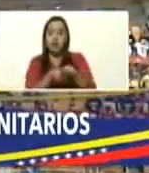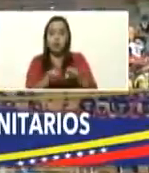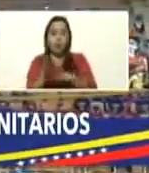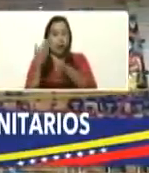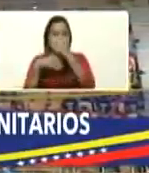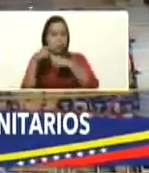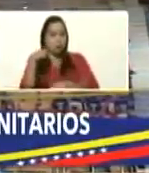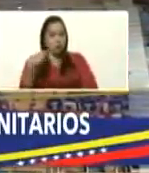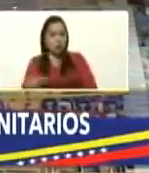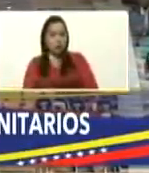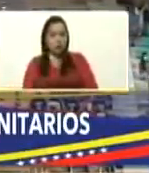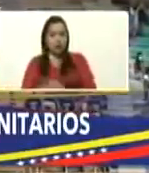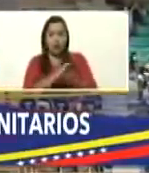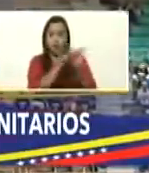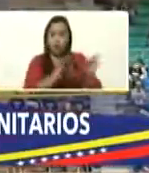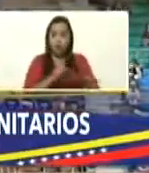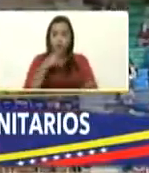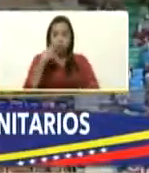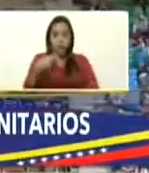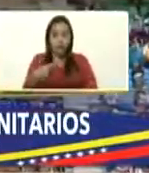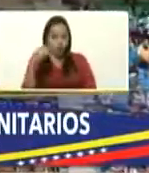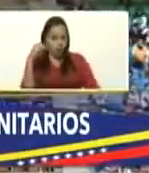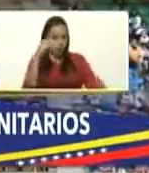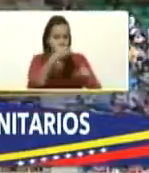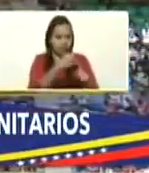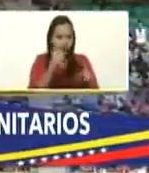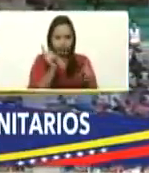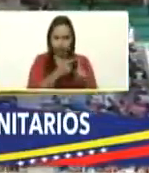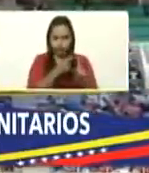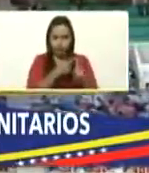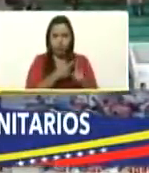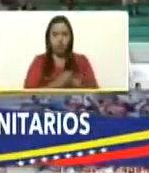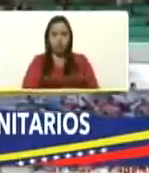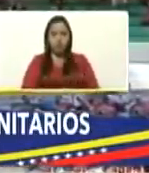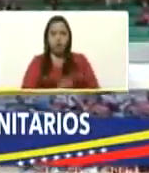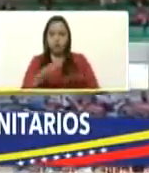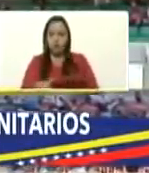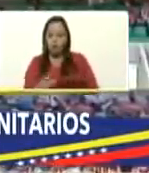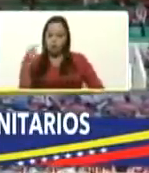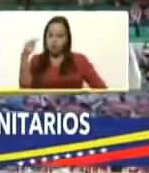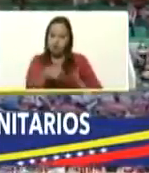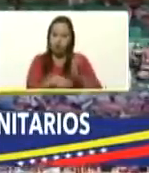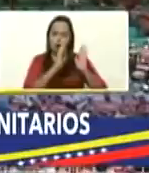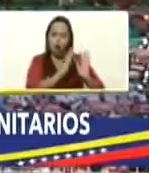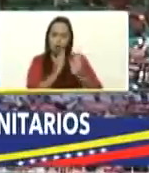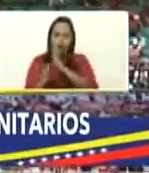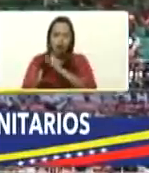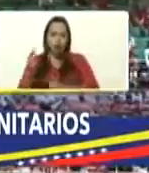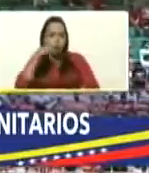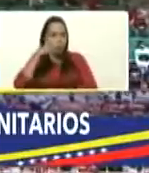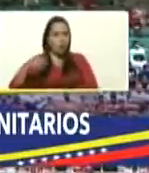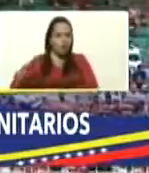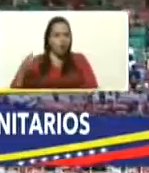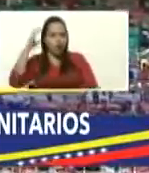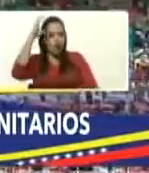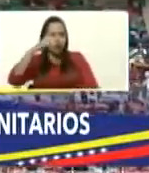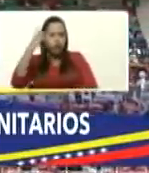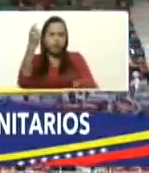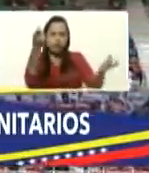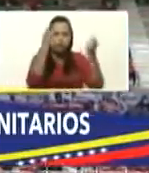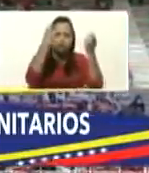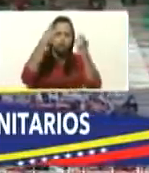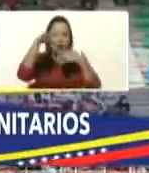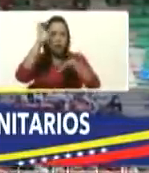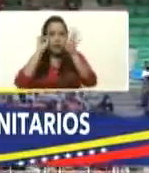Esa es la dimensión política, y allí es profundizar la organización del pueblo, elevar su conciencia, su formación y